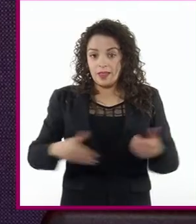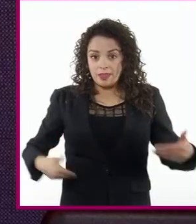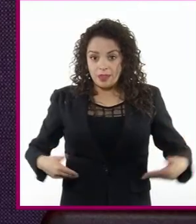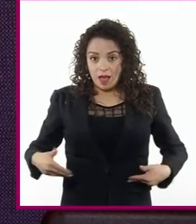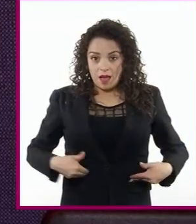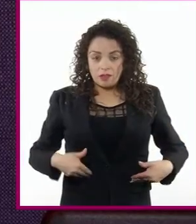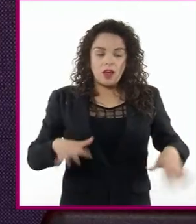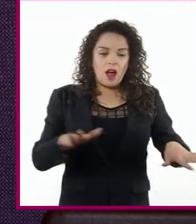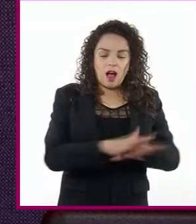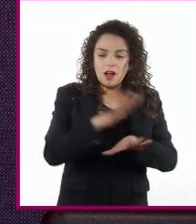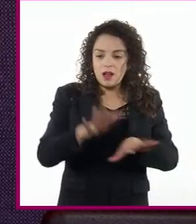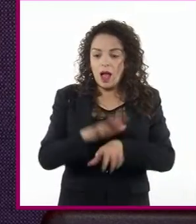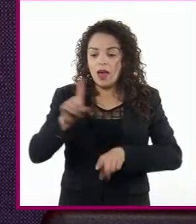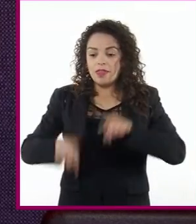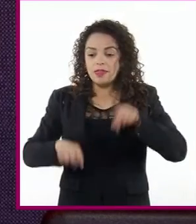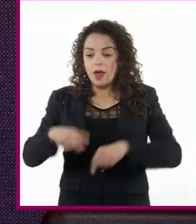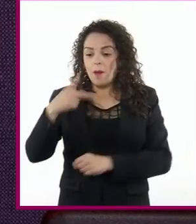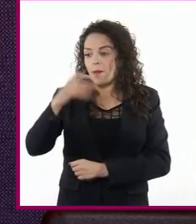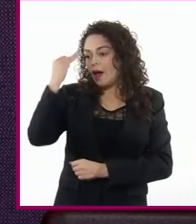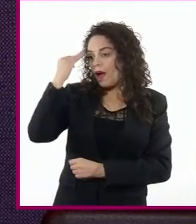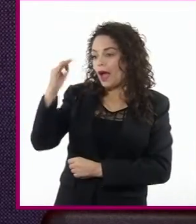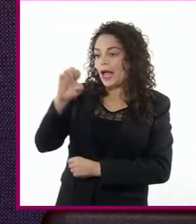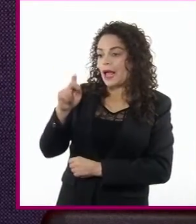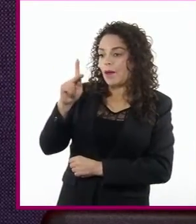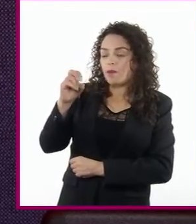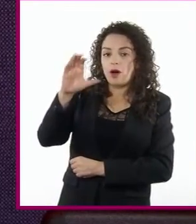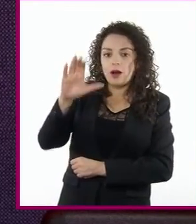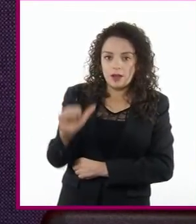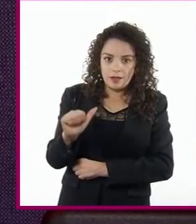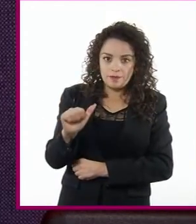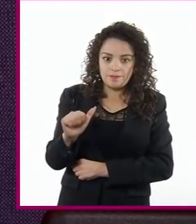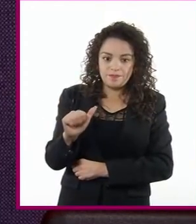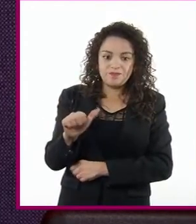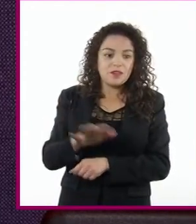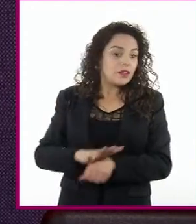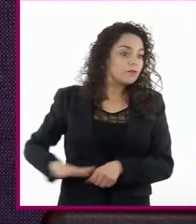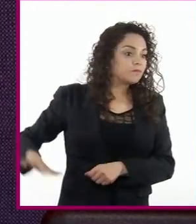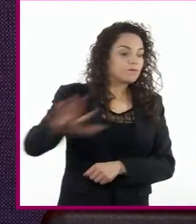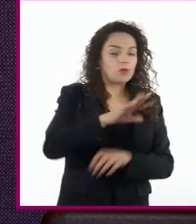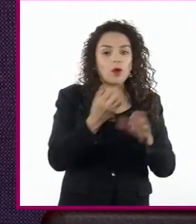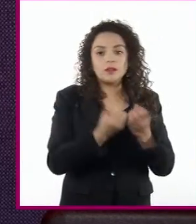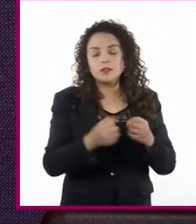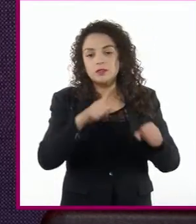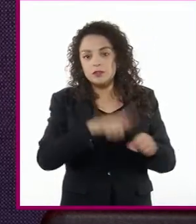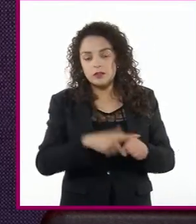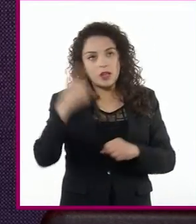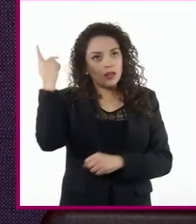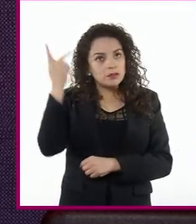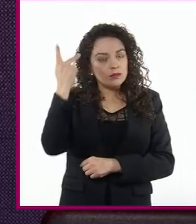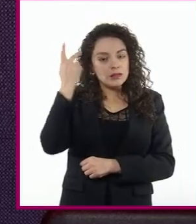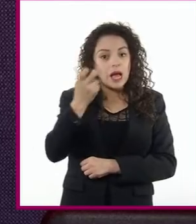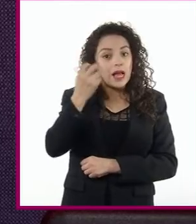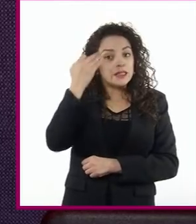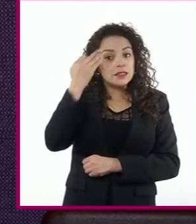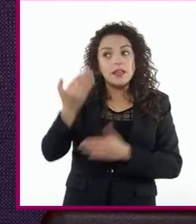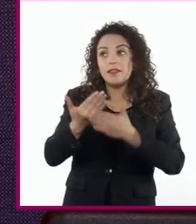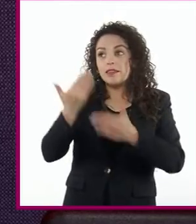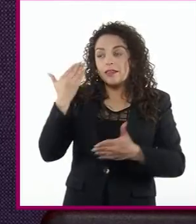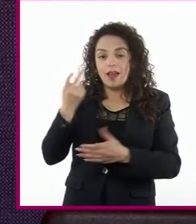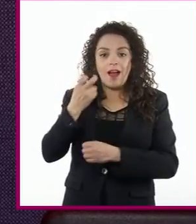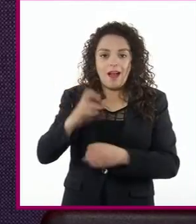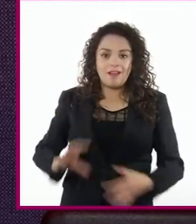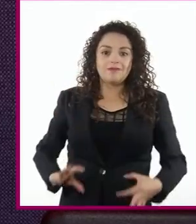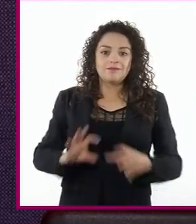de acuerdo con la época, las circunstancias, el ambiente social y psicológico del momento.